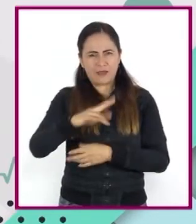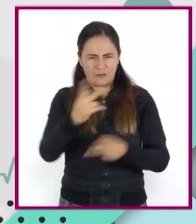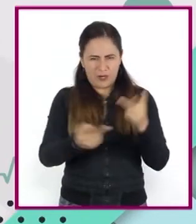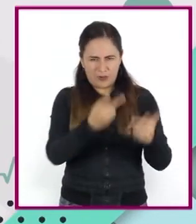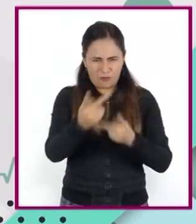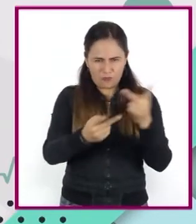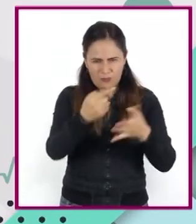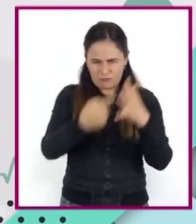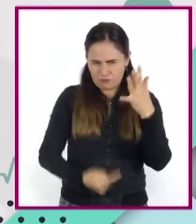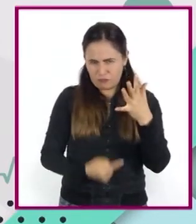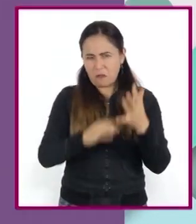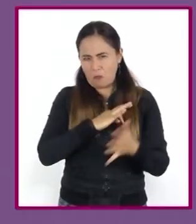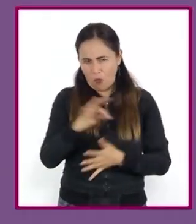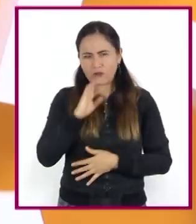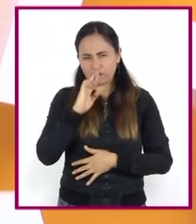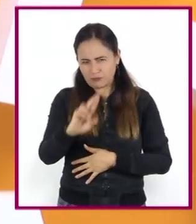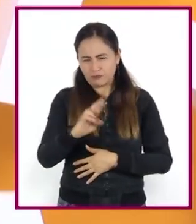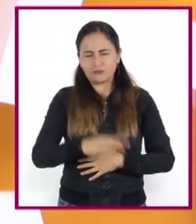preguntas más.